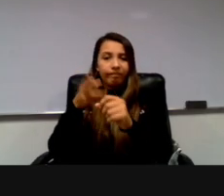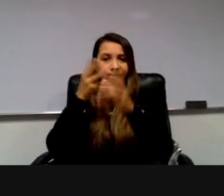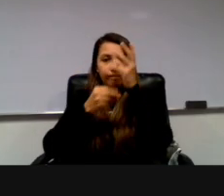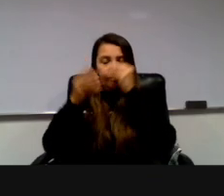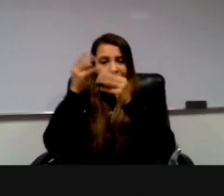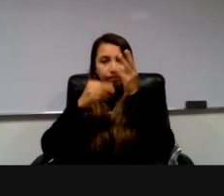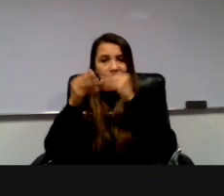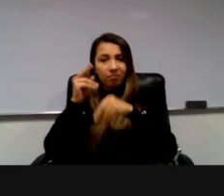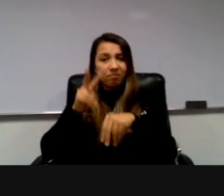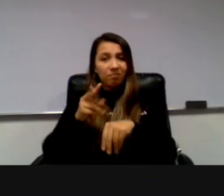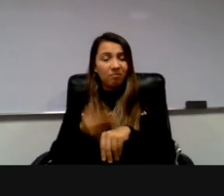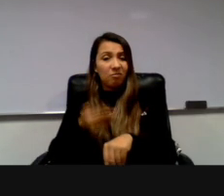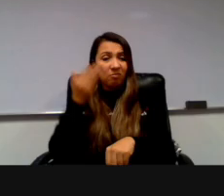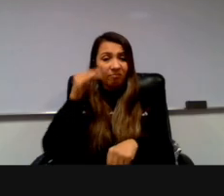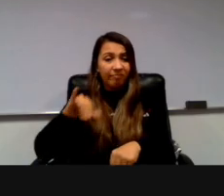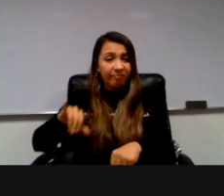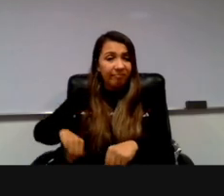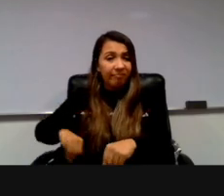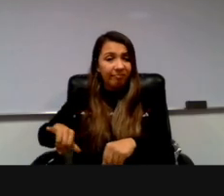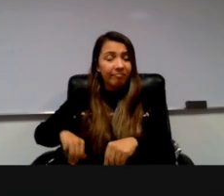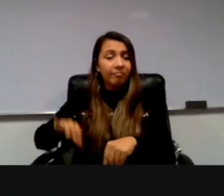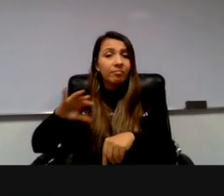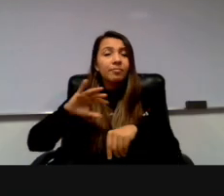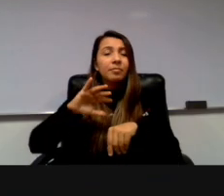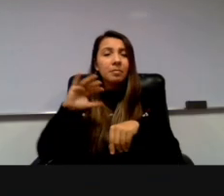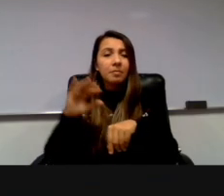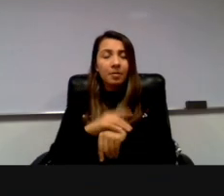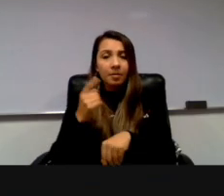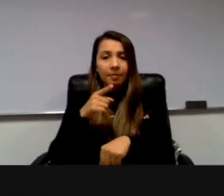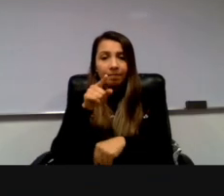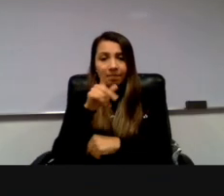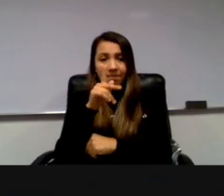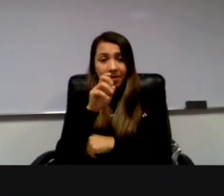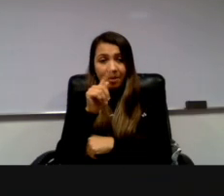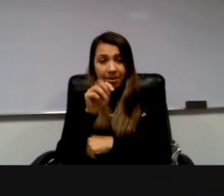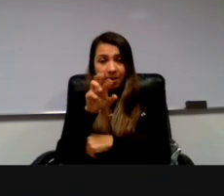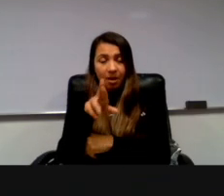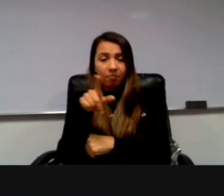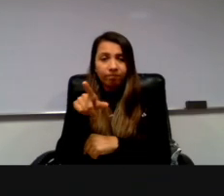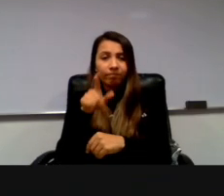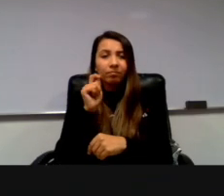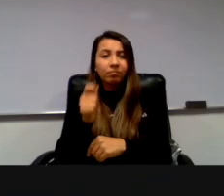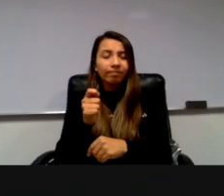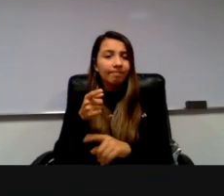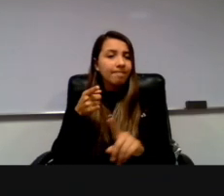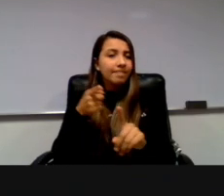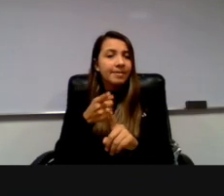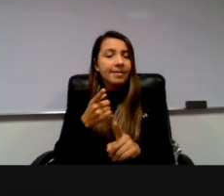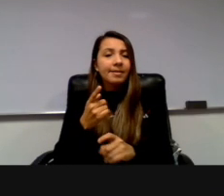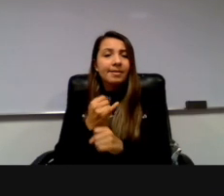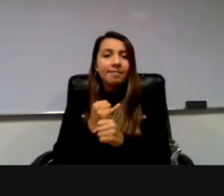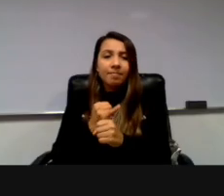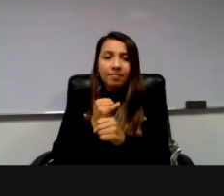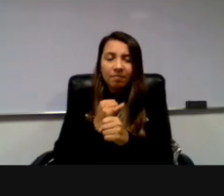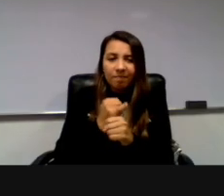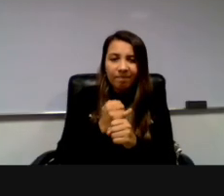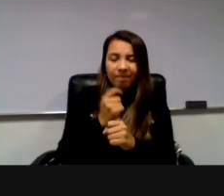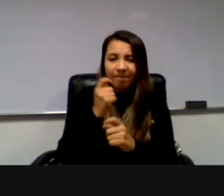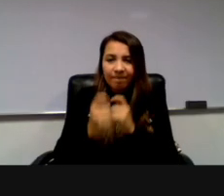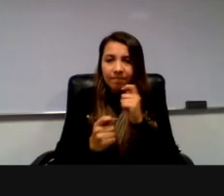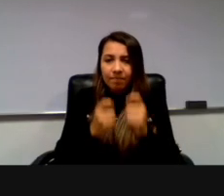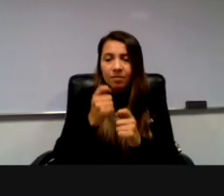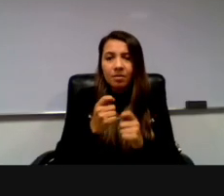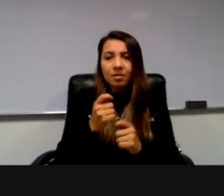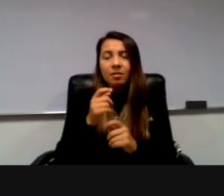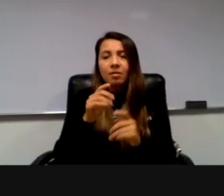fue una estancia muy interesante porque justamente Peter se dedicaba a estudiar pues cómo los genes se mueven de